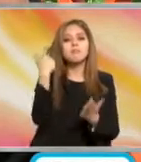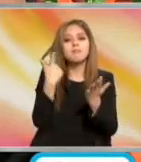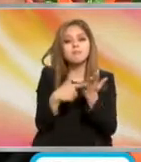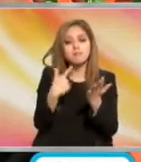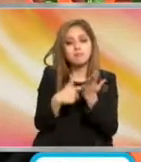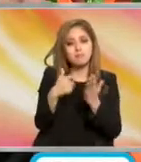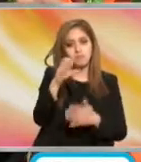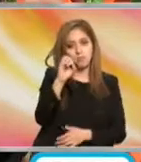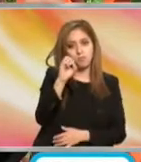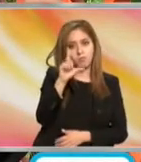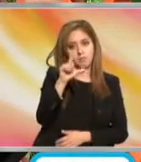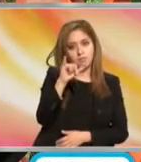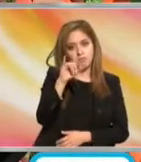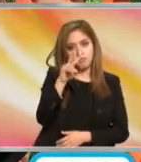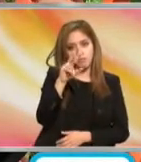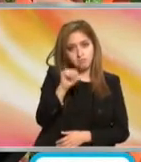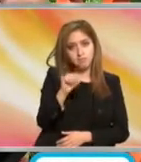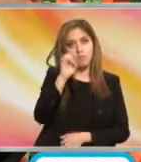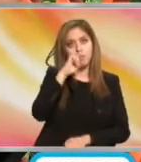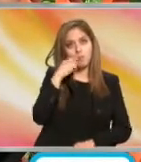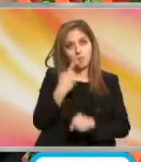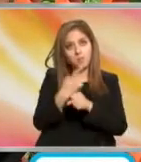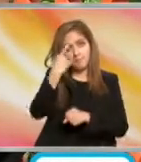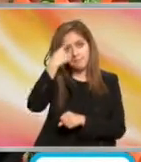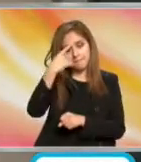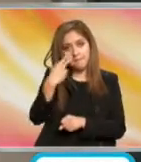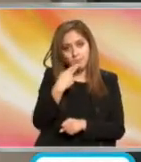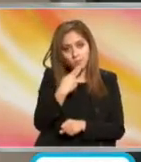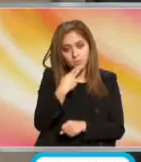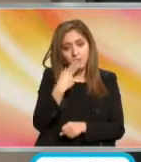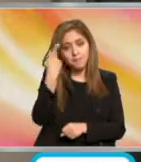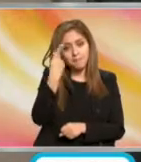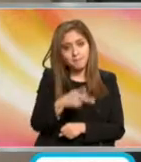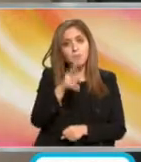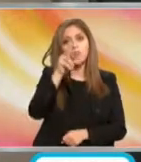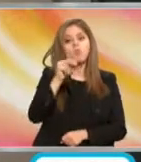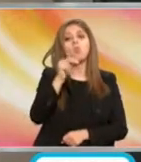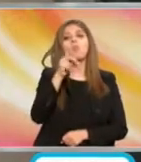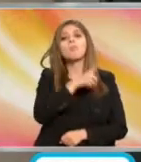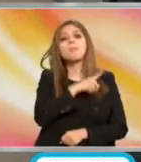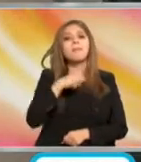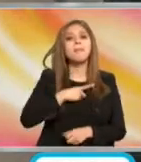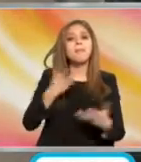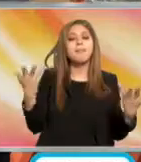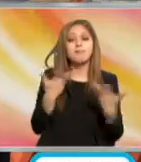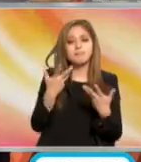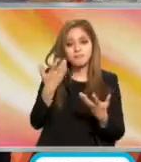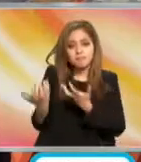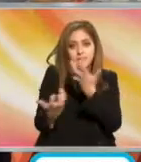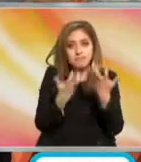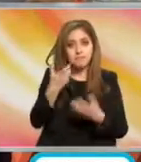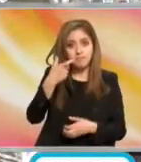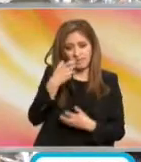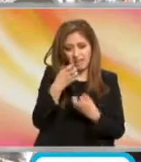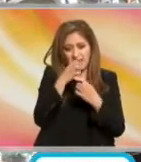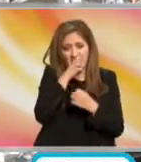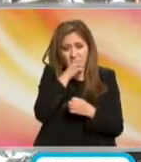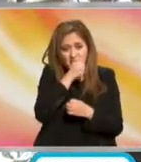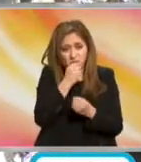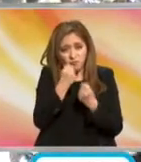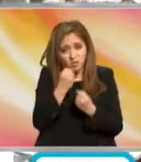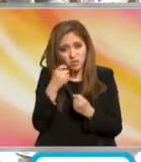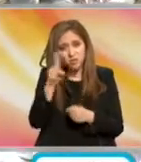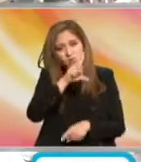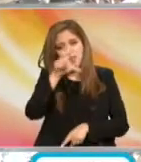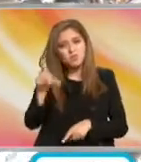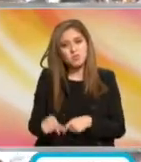aceite de oliva es una excelente opción para utilizar, pero ojo, no deben de permitir que se queme. Si se quema, comienza a